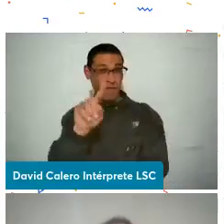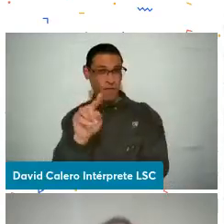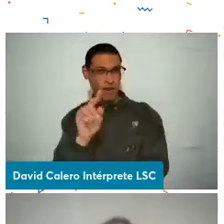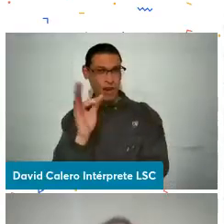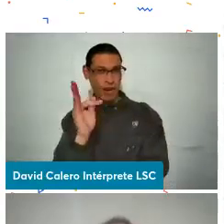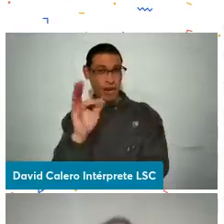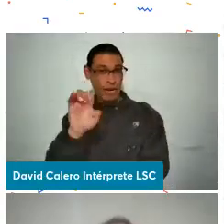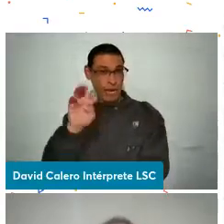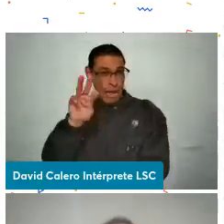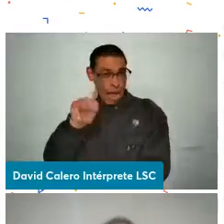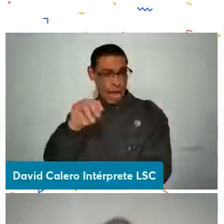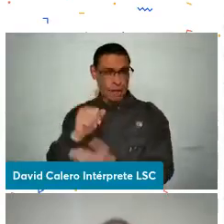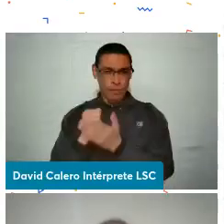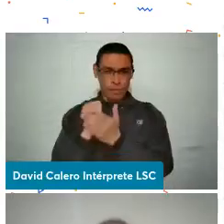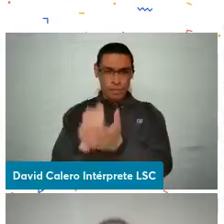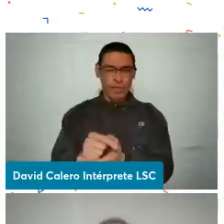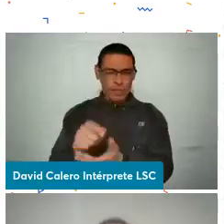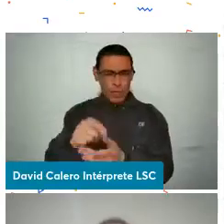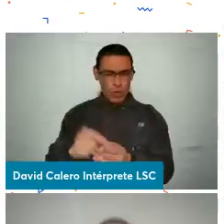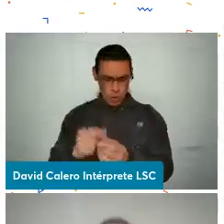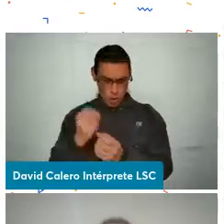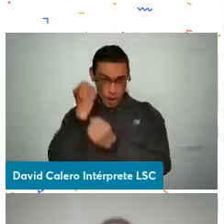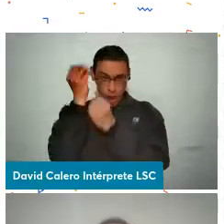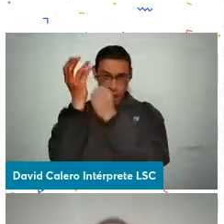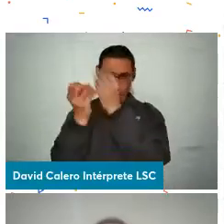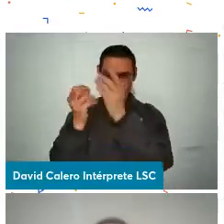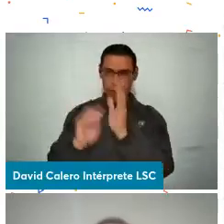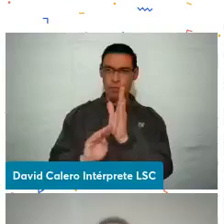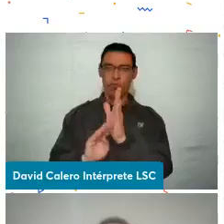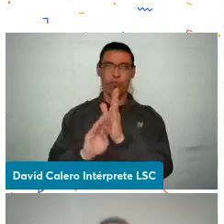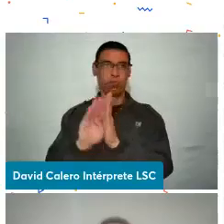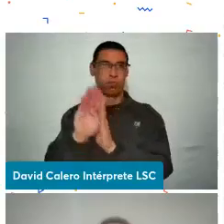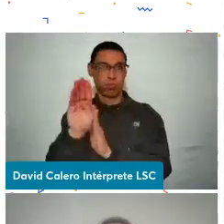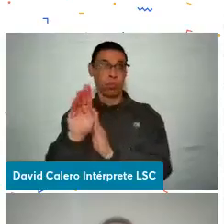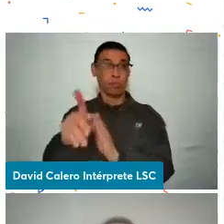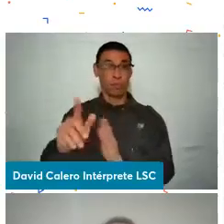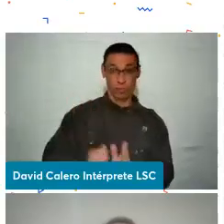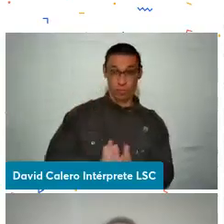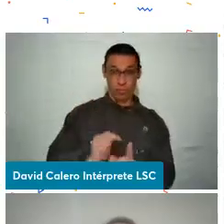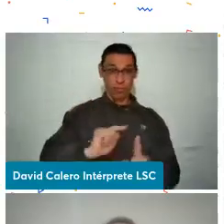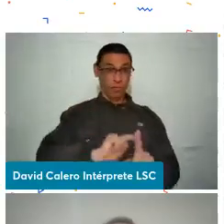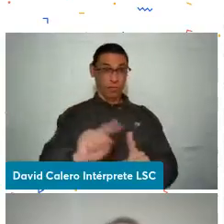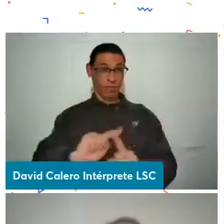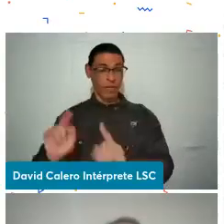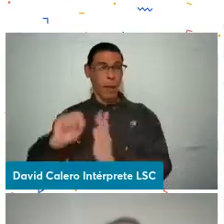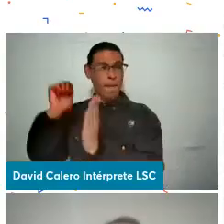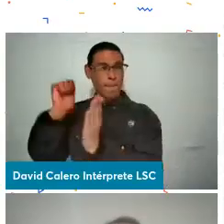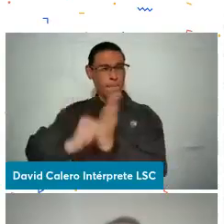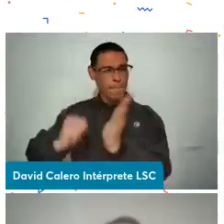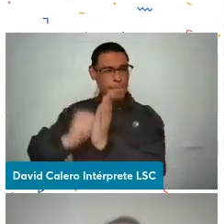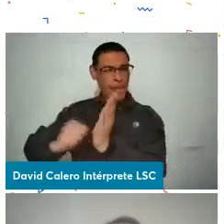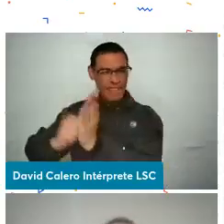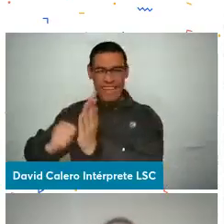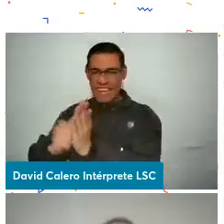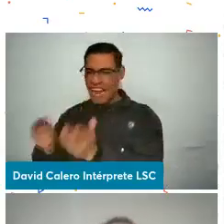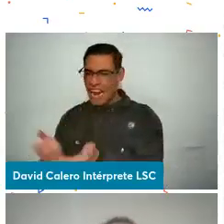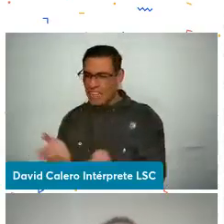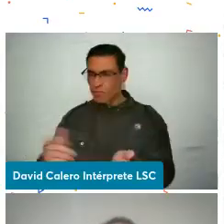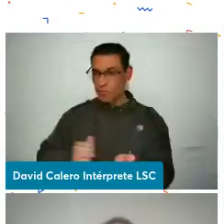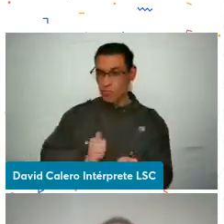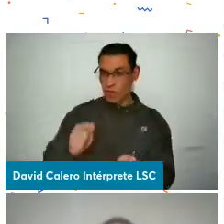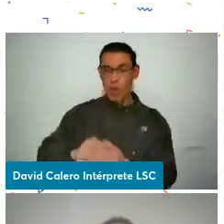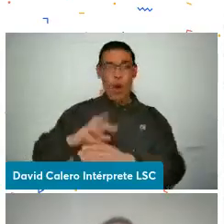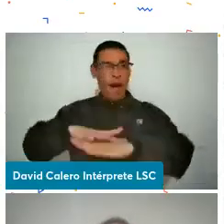esa creatividad en estos estudiantes. Utilizamos muchos de los materiales y recursos que utilizamos es material reciclado, y con eso